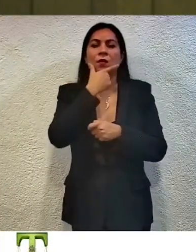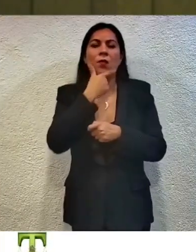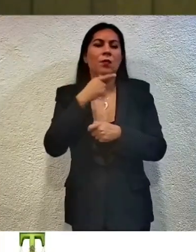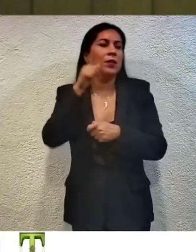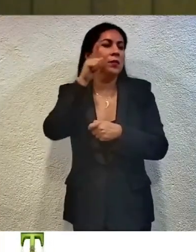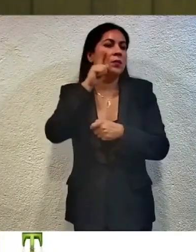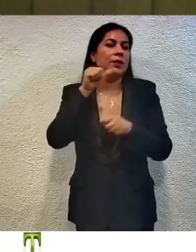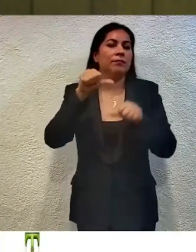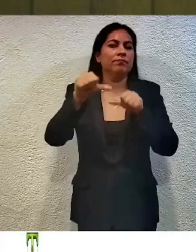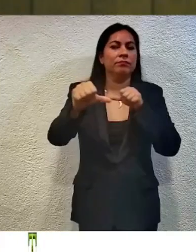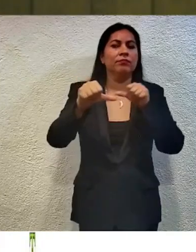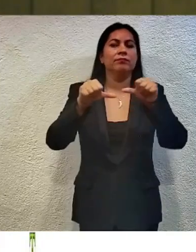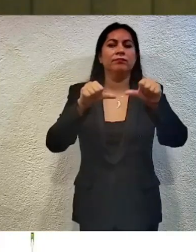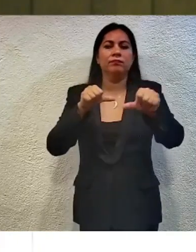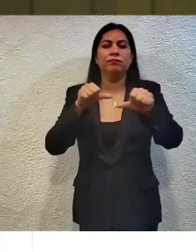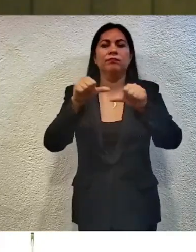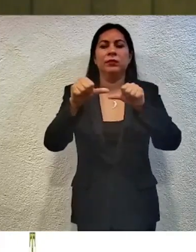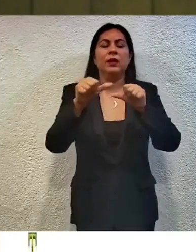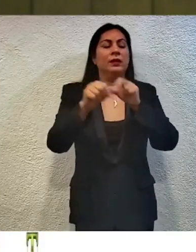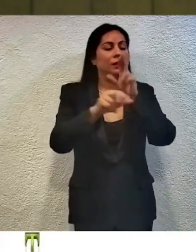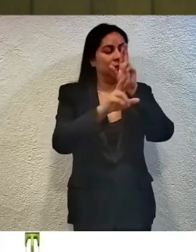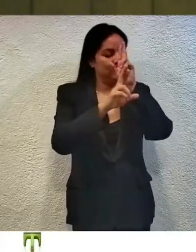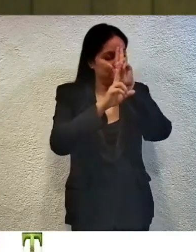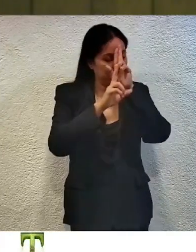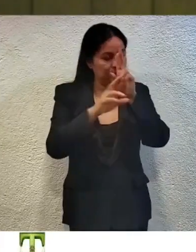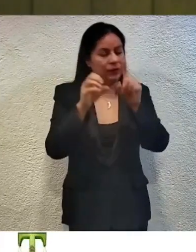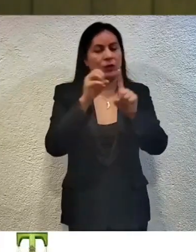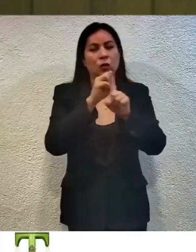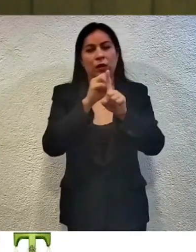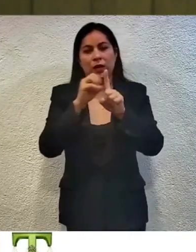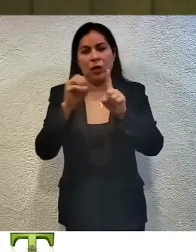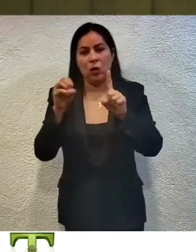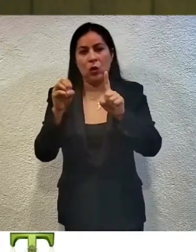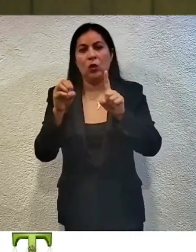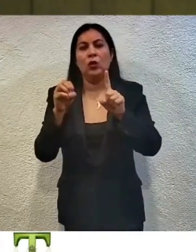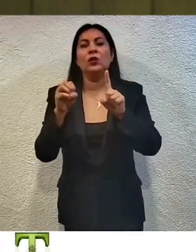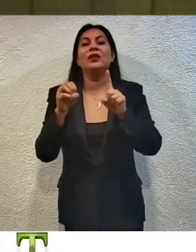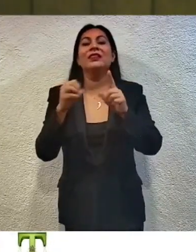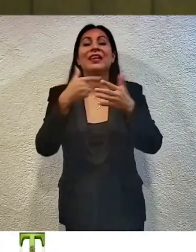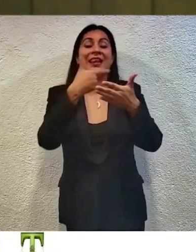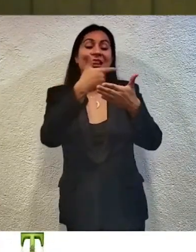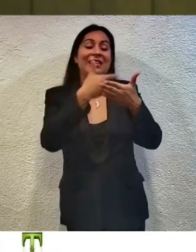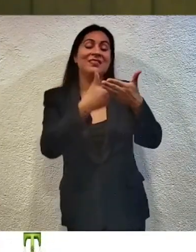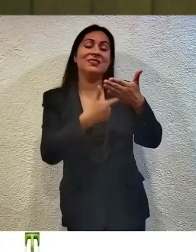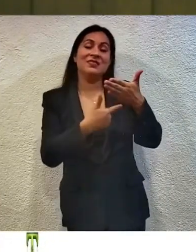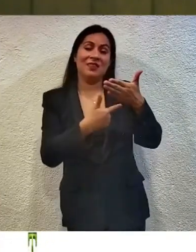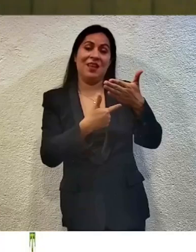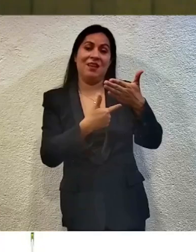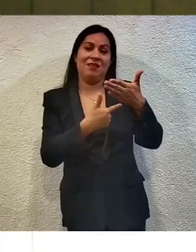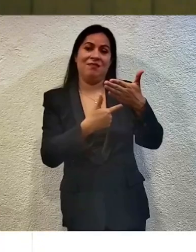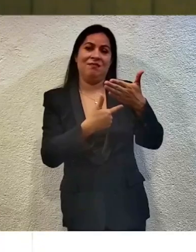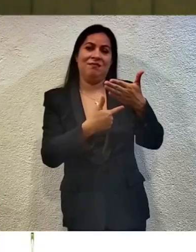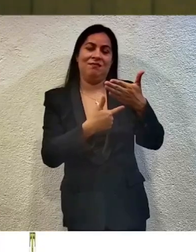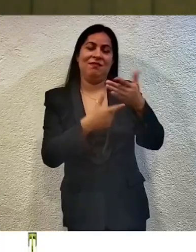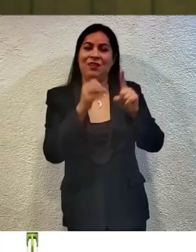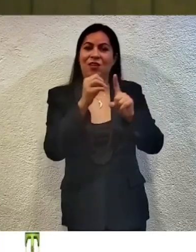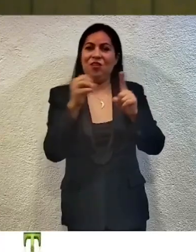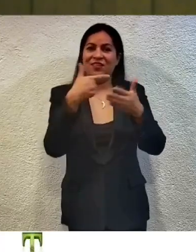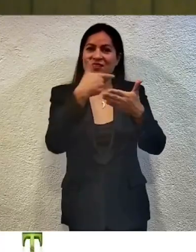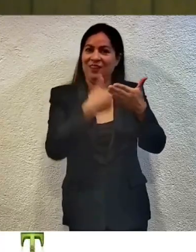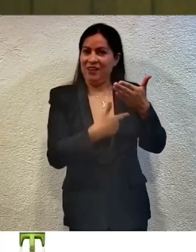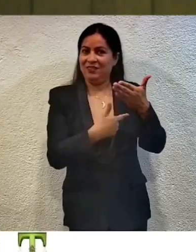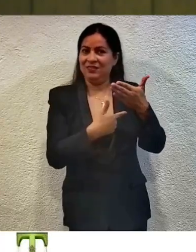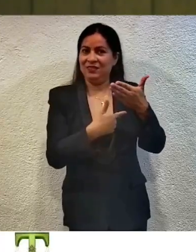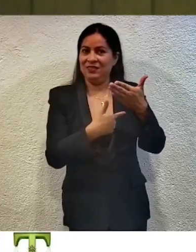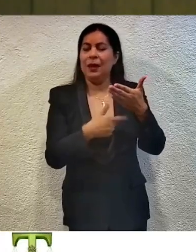manera alternada, respetando el orden de prelación de la lista.